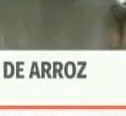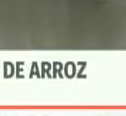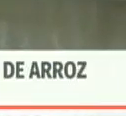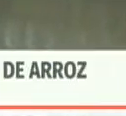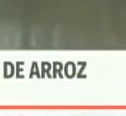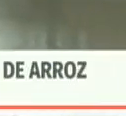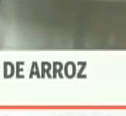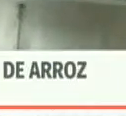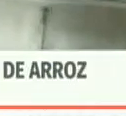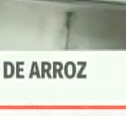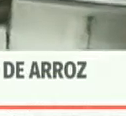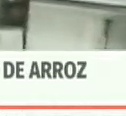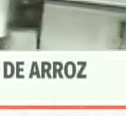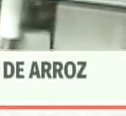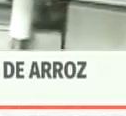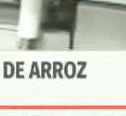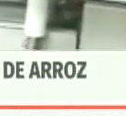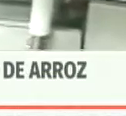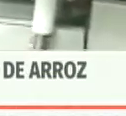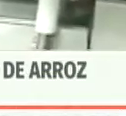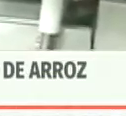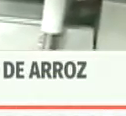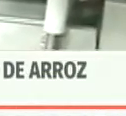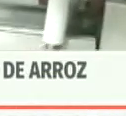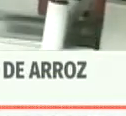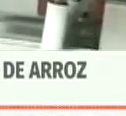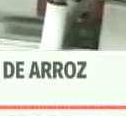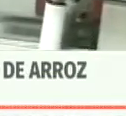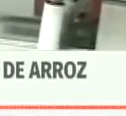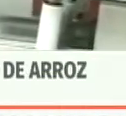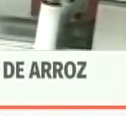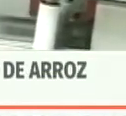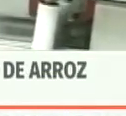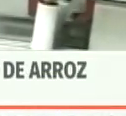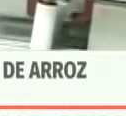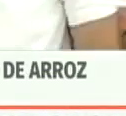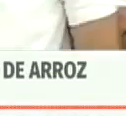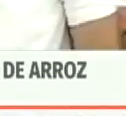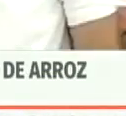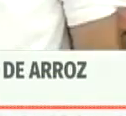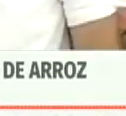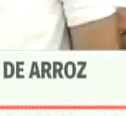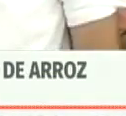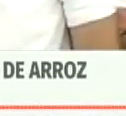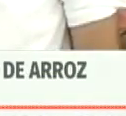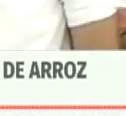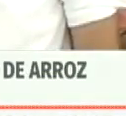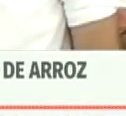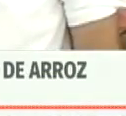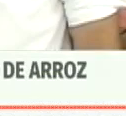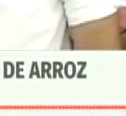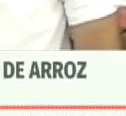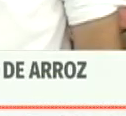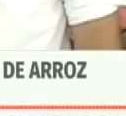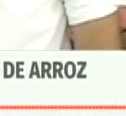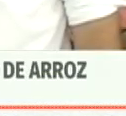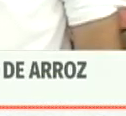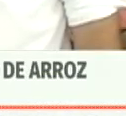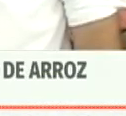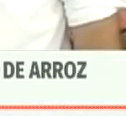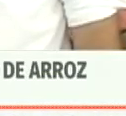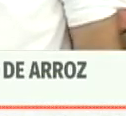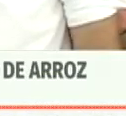Nosotros producimos entre las dos unidades, una de Píritu y una de Payara, producimos arroz tipo 1, y otra de las unidades de acá de Píritu tenemos